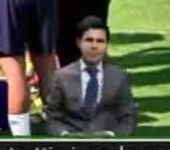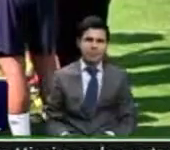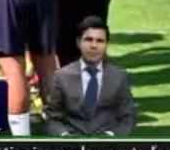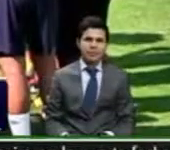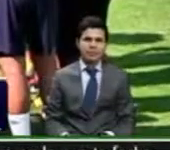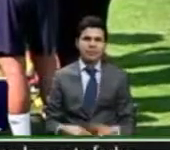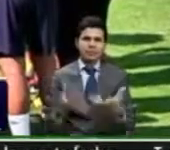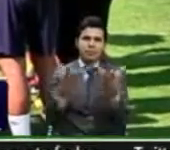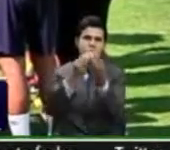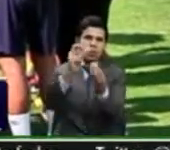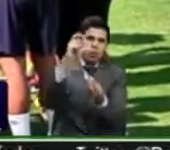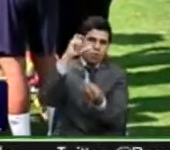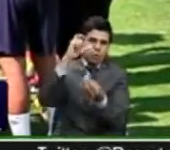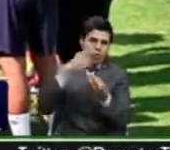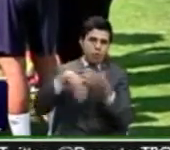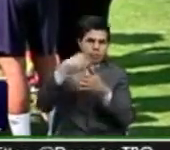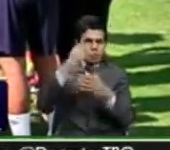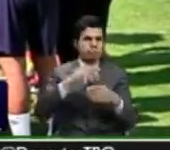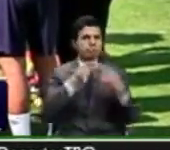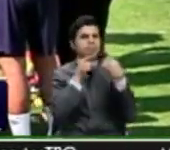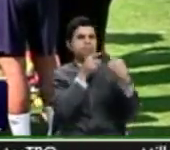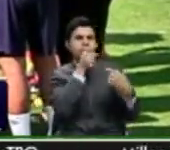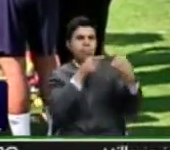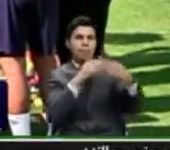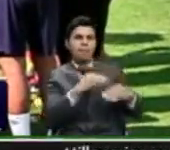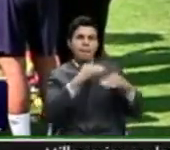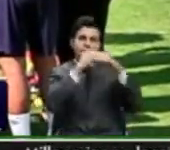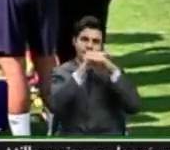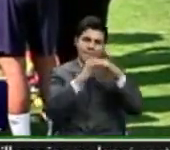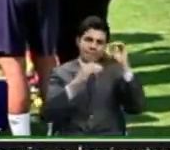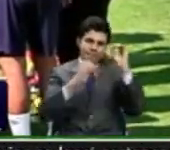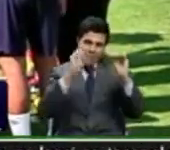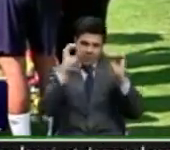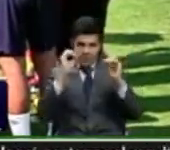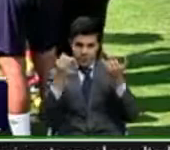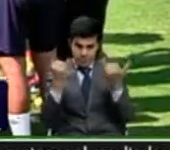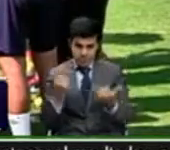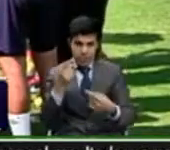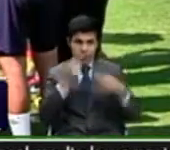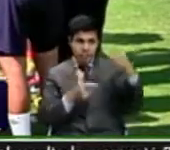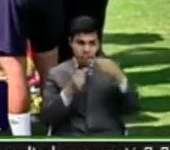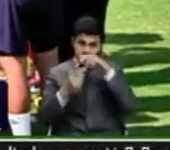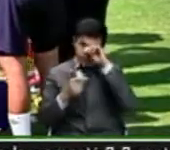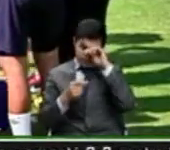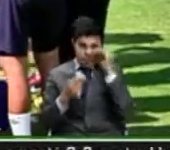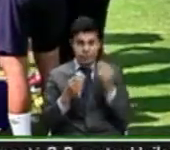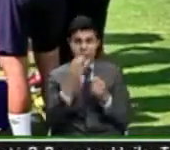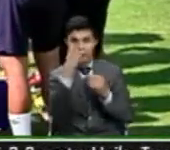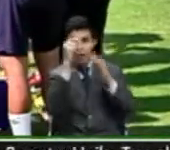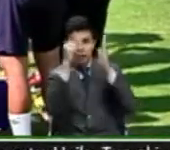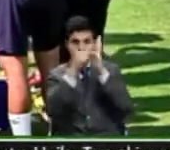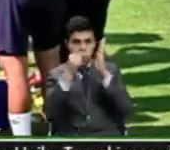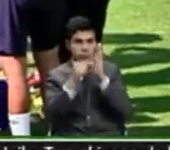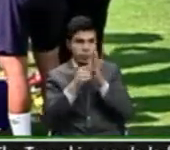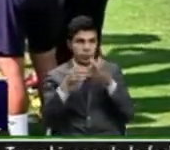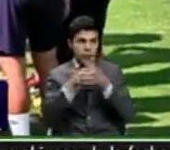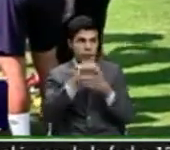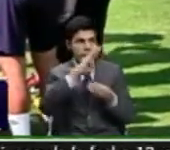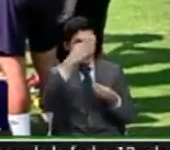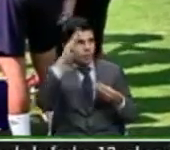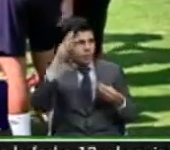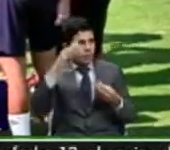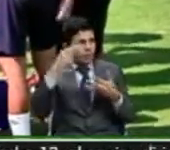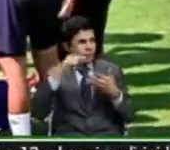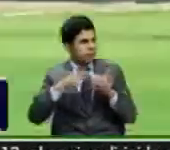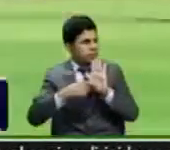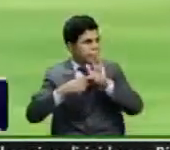Cúcuta Deportivo empató 0-0 en su visita a la Universidad Autónoma del Caribe y siguió último en la tabla del descenso a 3 puntos del equipo barranquillero. El partido